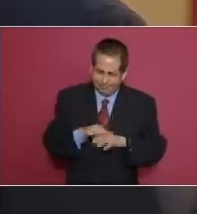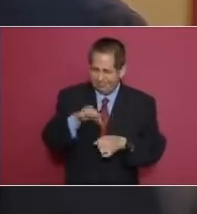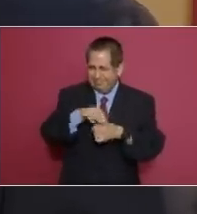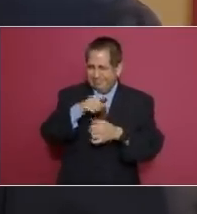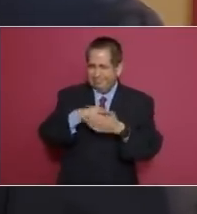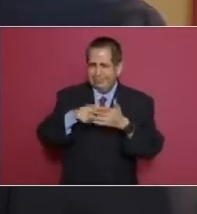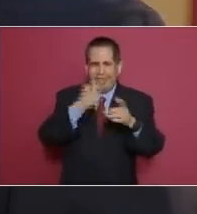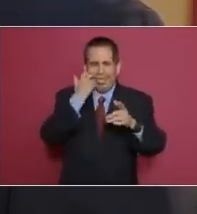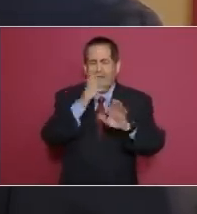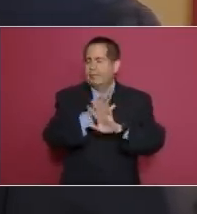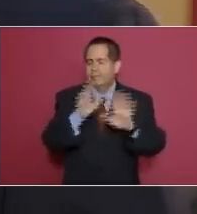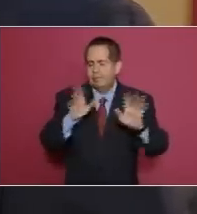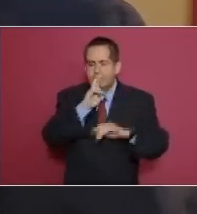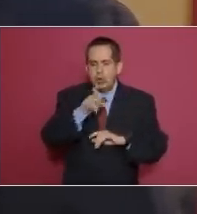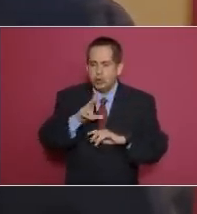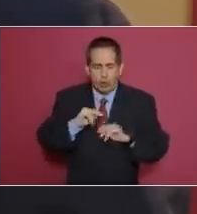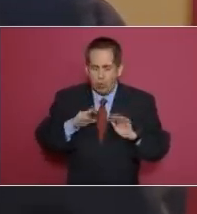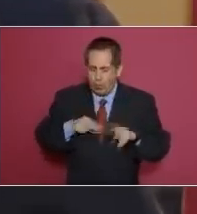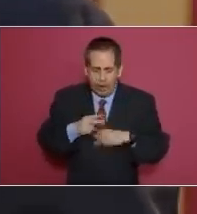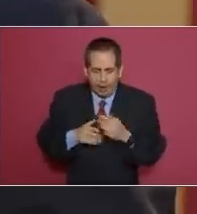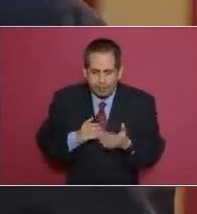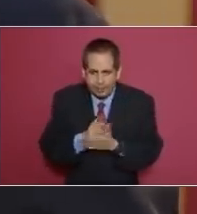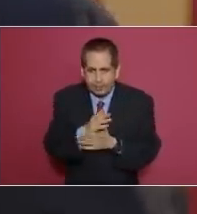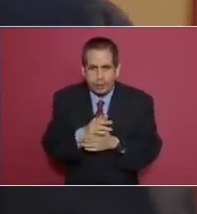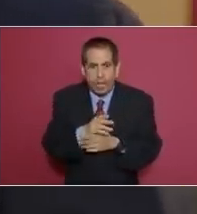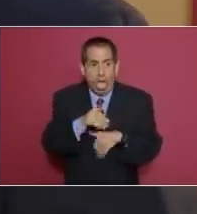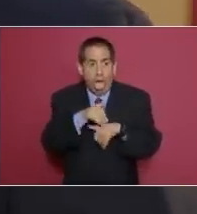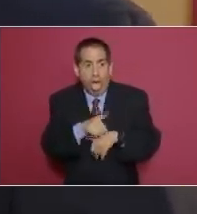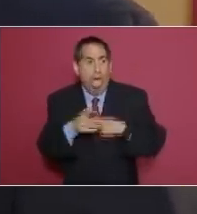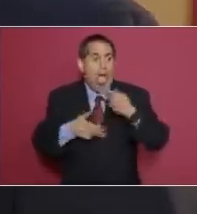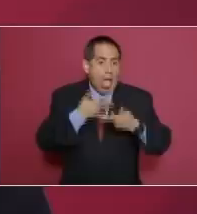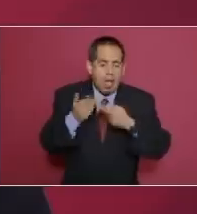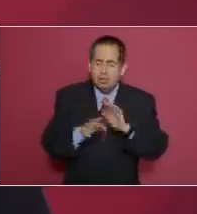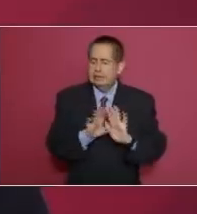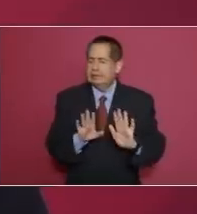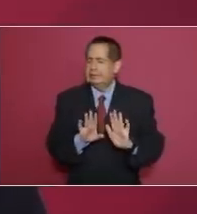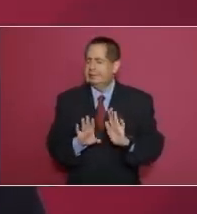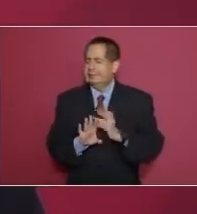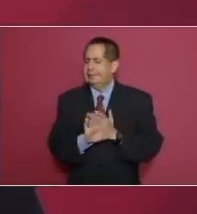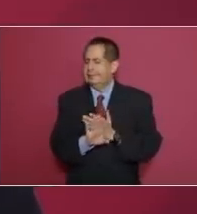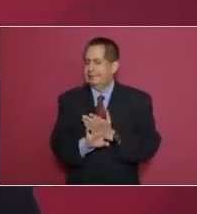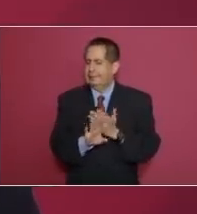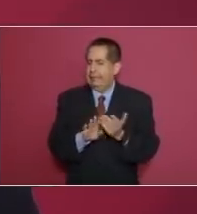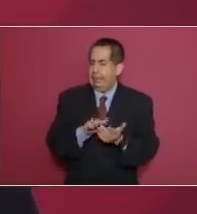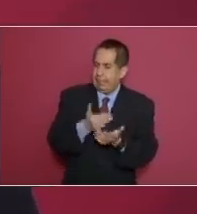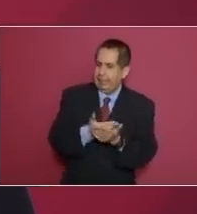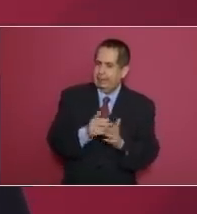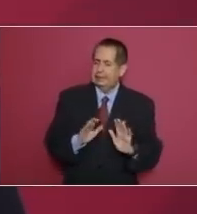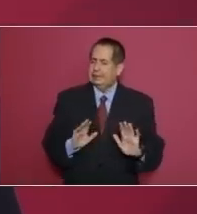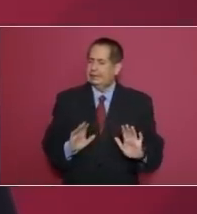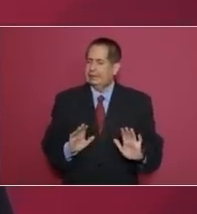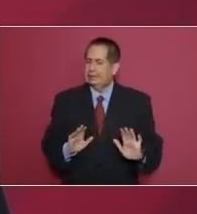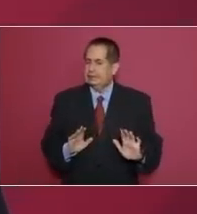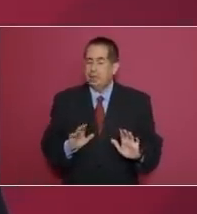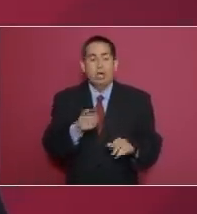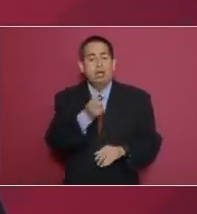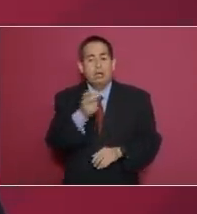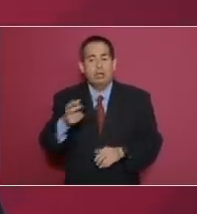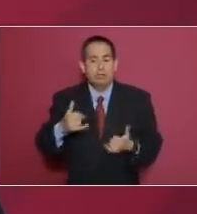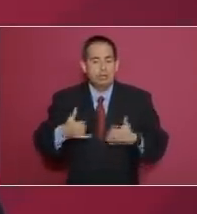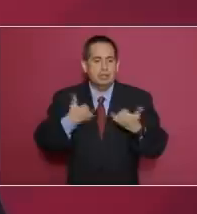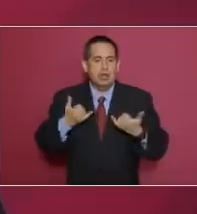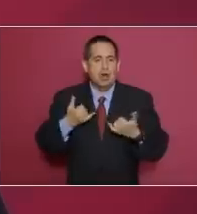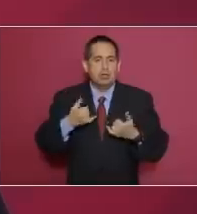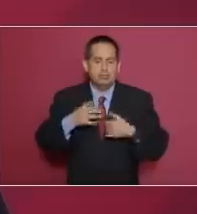electoral. Por eso no me voy a enganchar en este asunto. Como dicen los jóvenes,